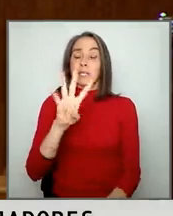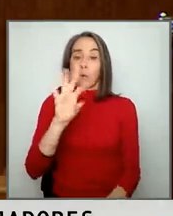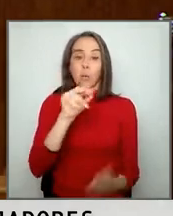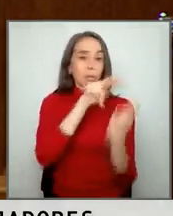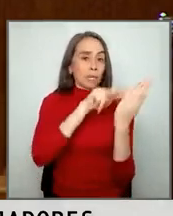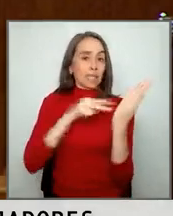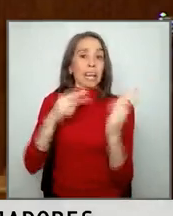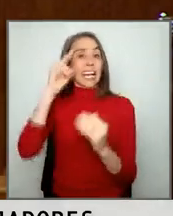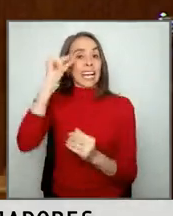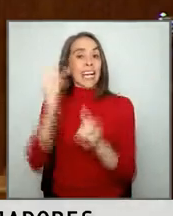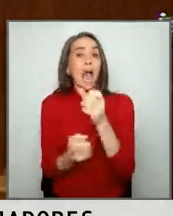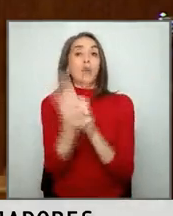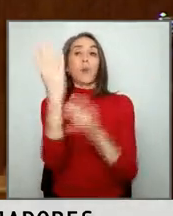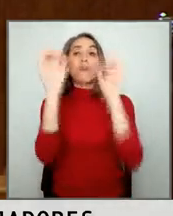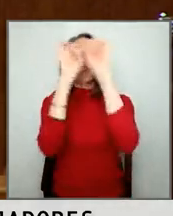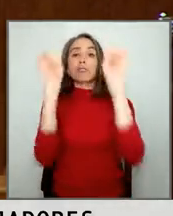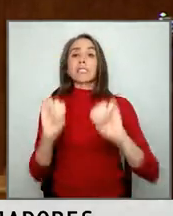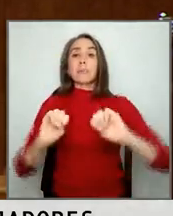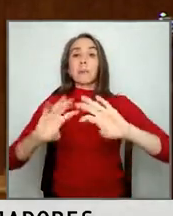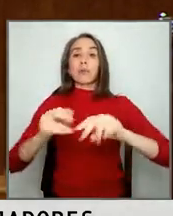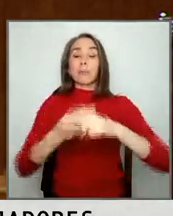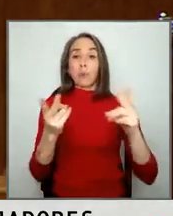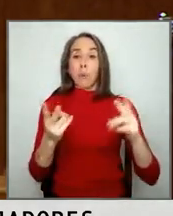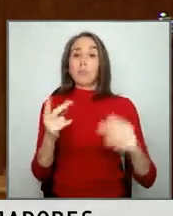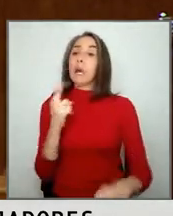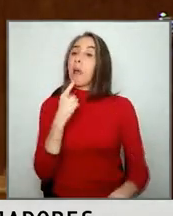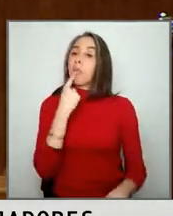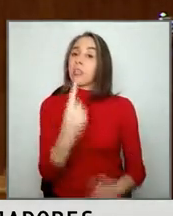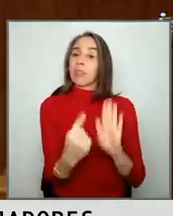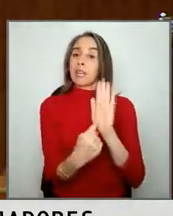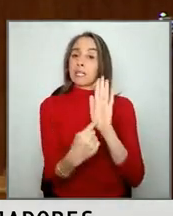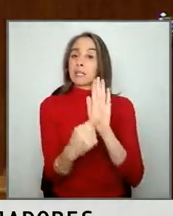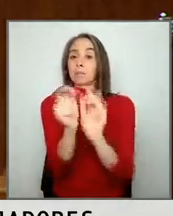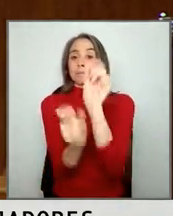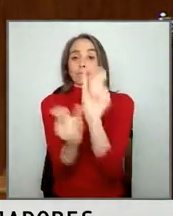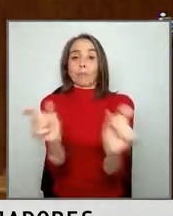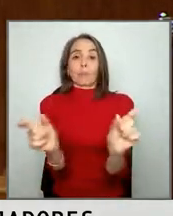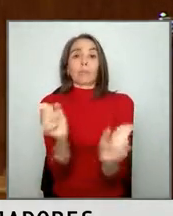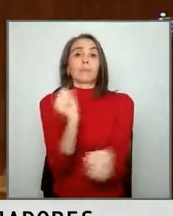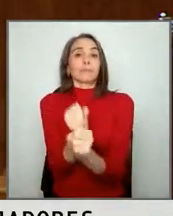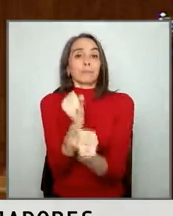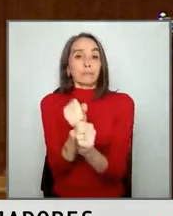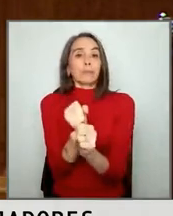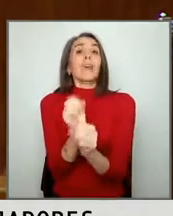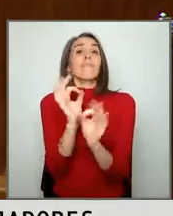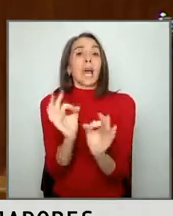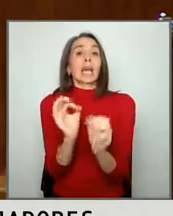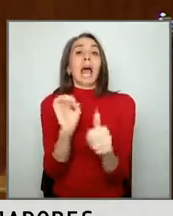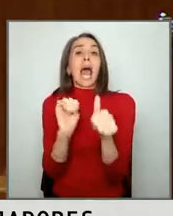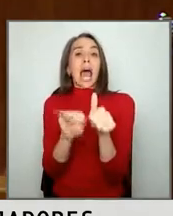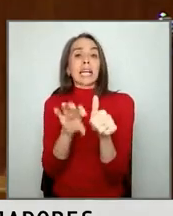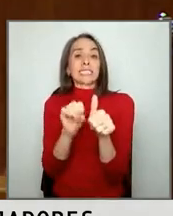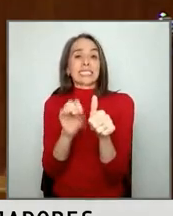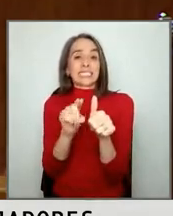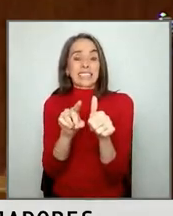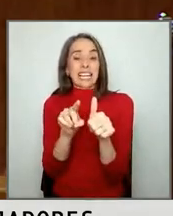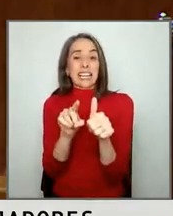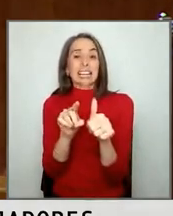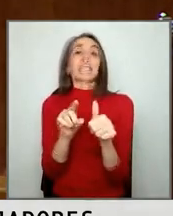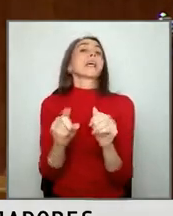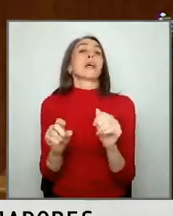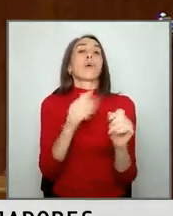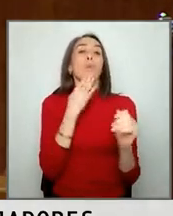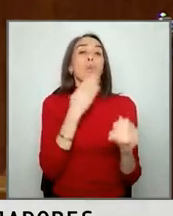el sistema de Educación Pública declara que a los trabajadores asistentes de la educación Al momento de ser traspasados